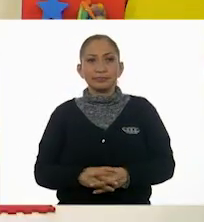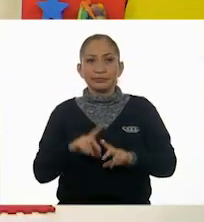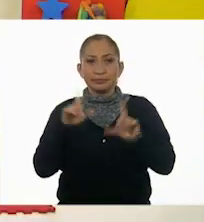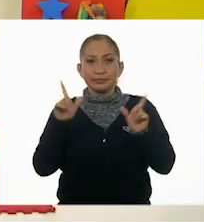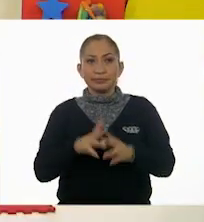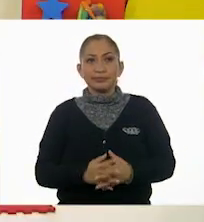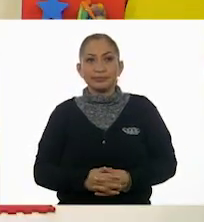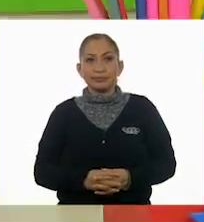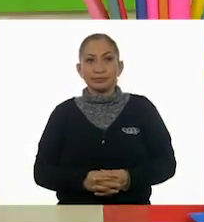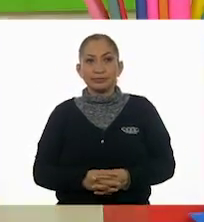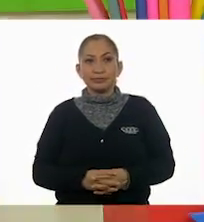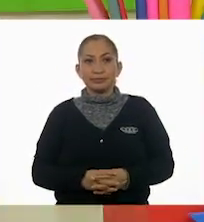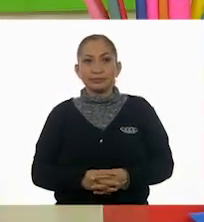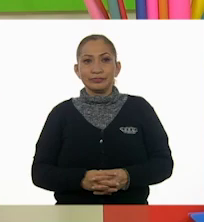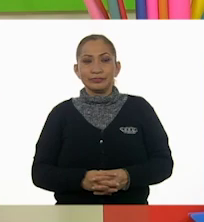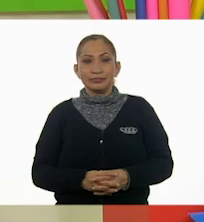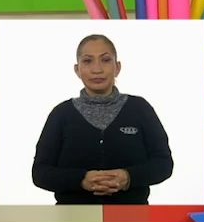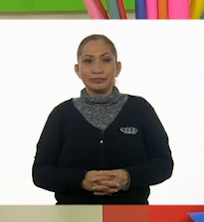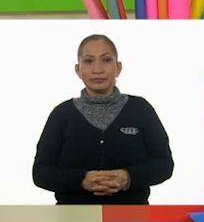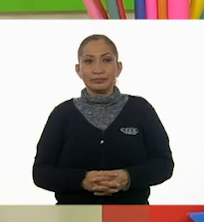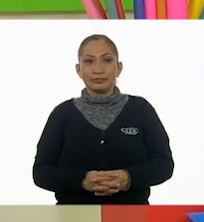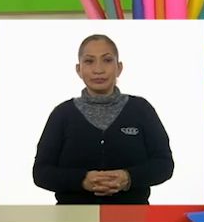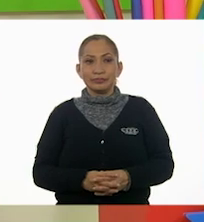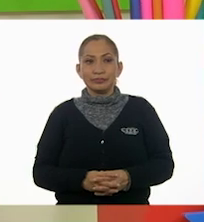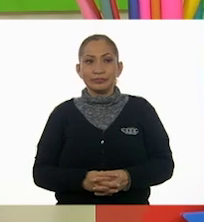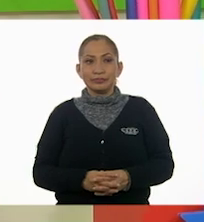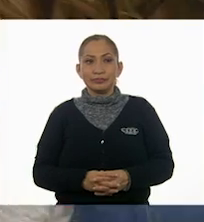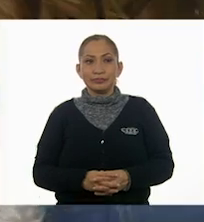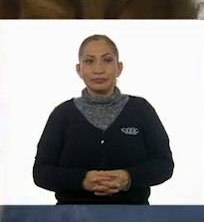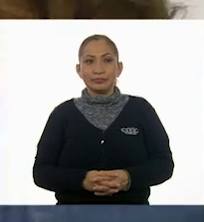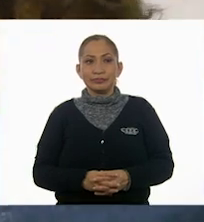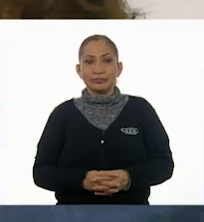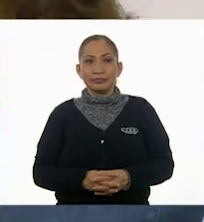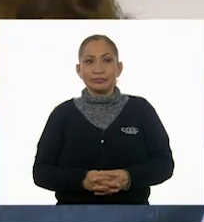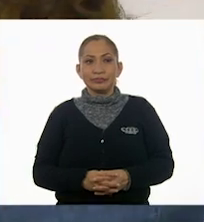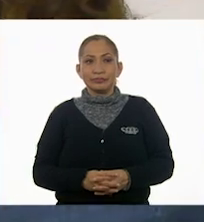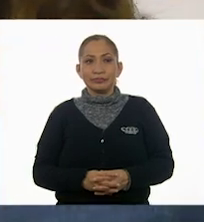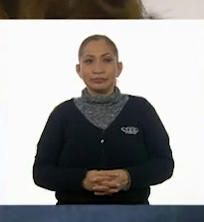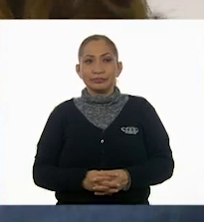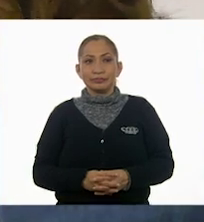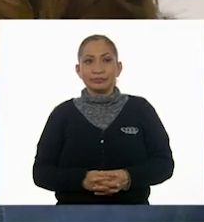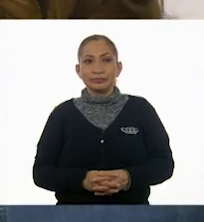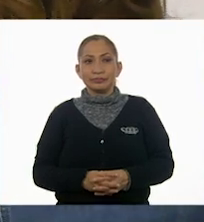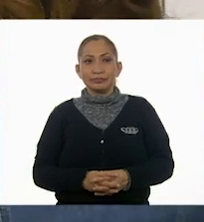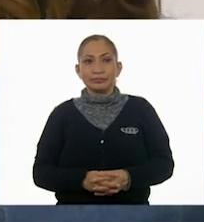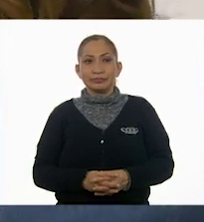Listo, a ver. ¿Ya está? Sí. Por favor. Mira.